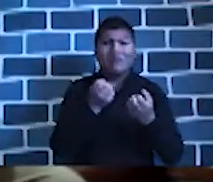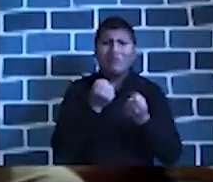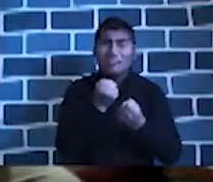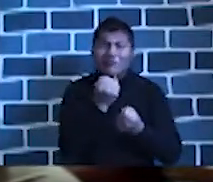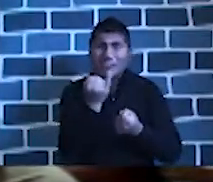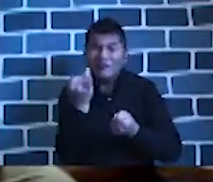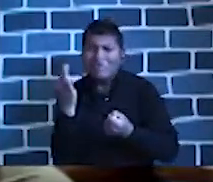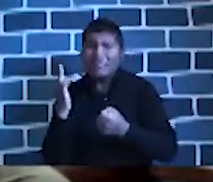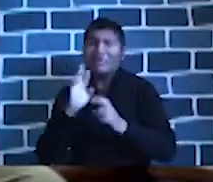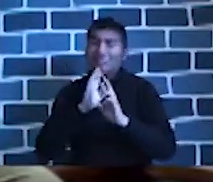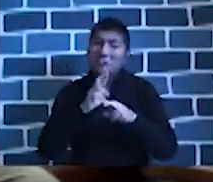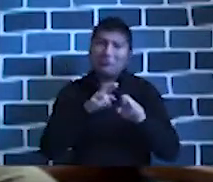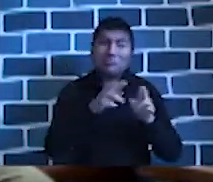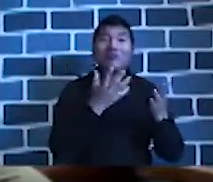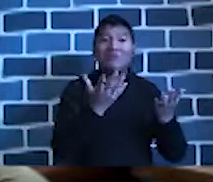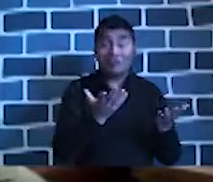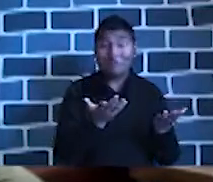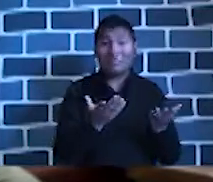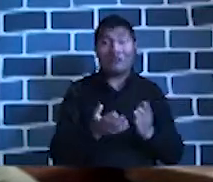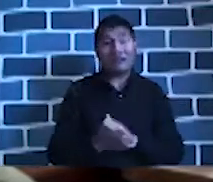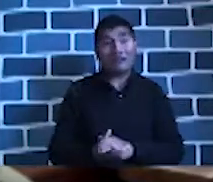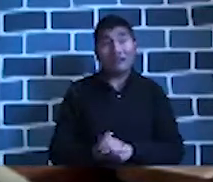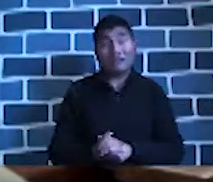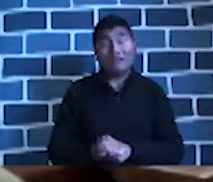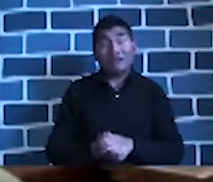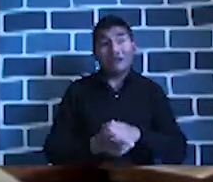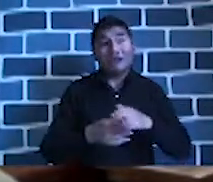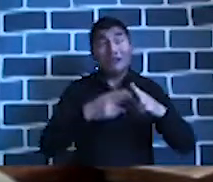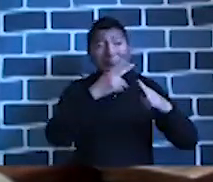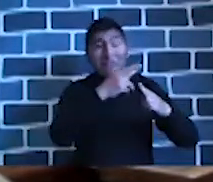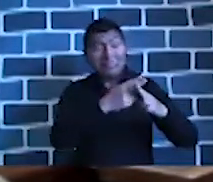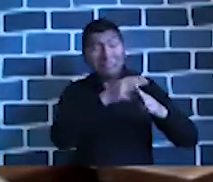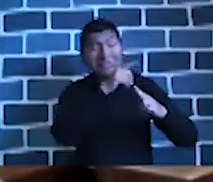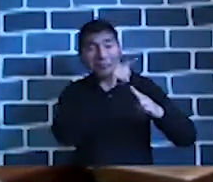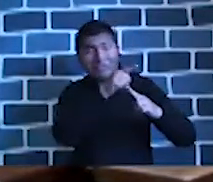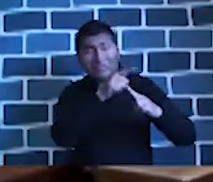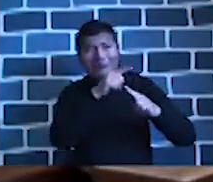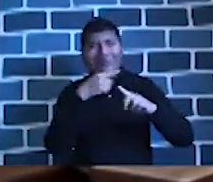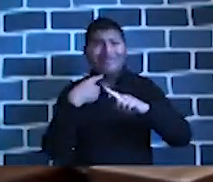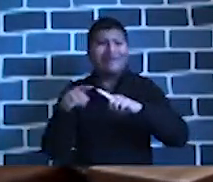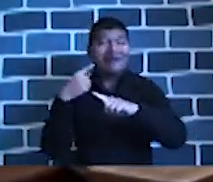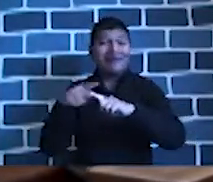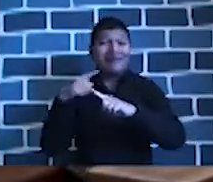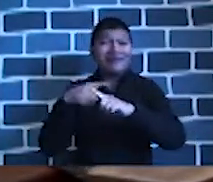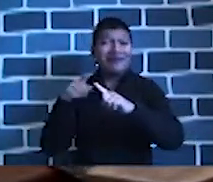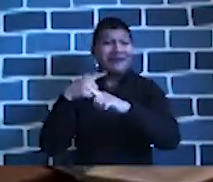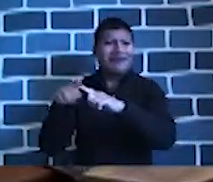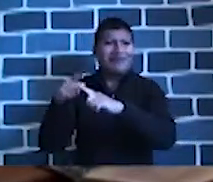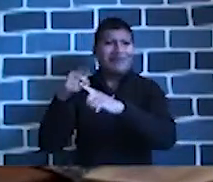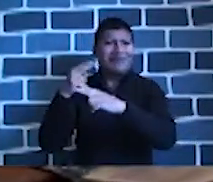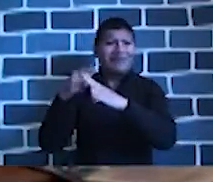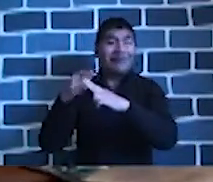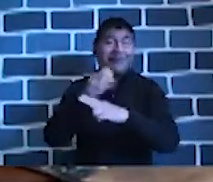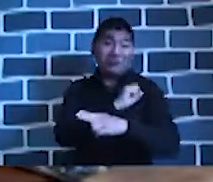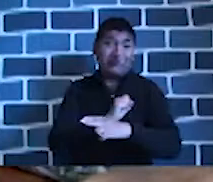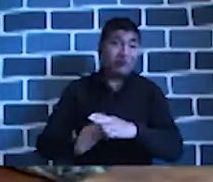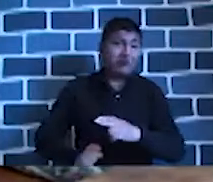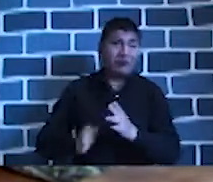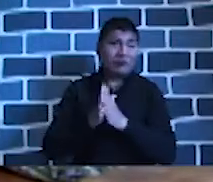diferentes respuestas. Le llamamos con diferentes títulos: Señor del Gran